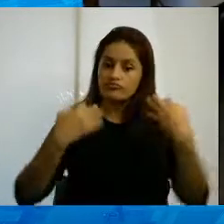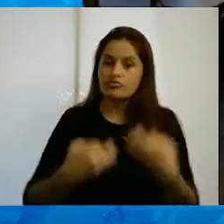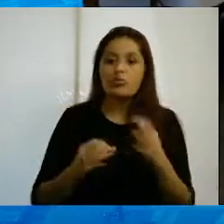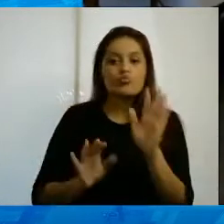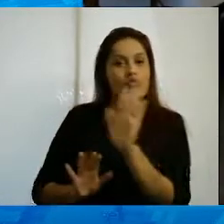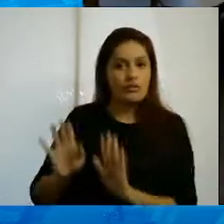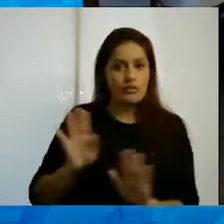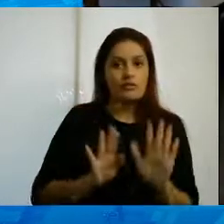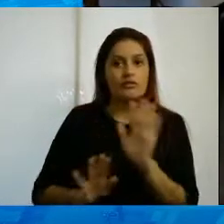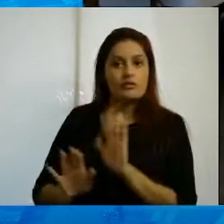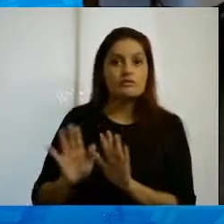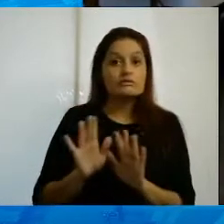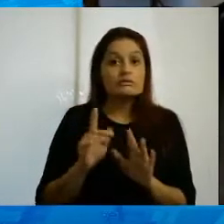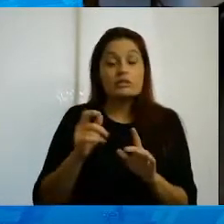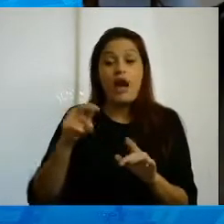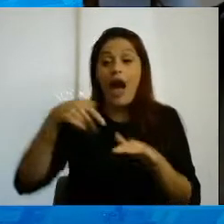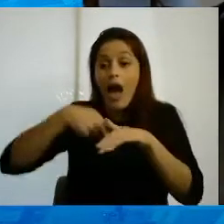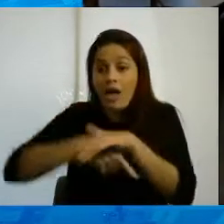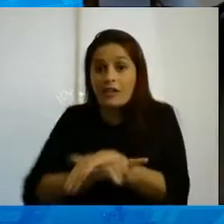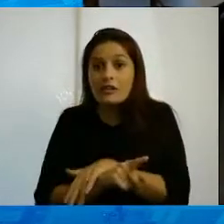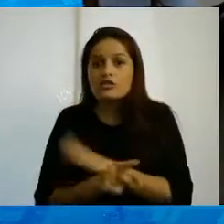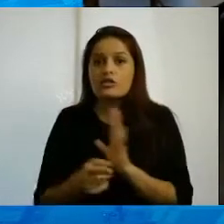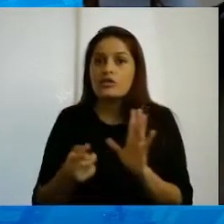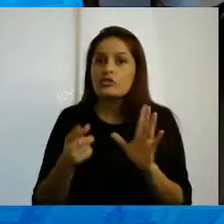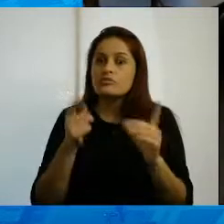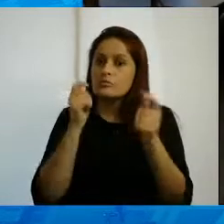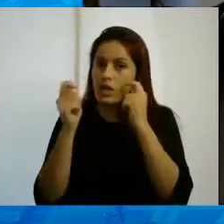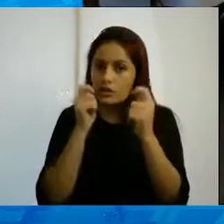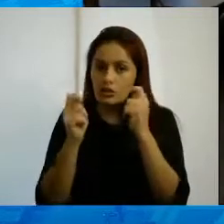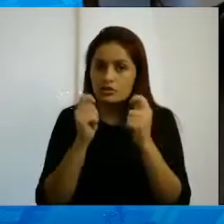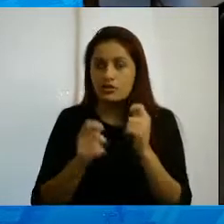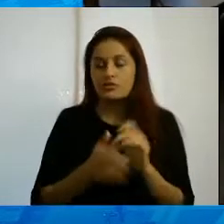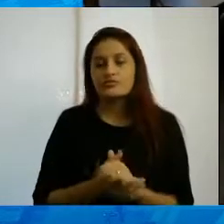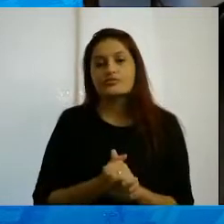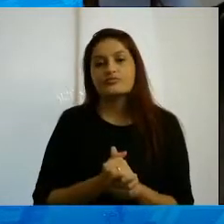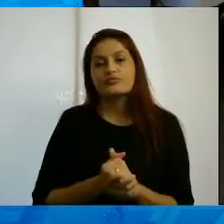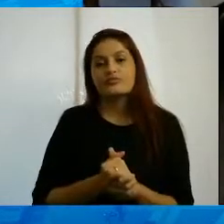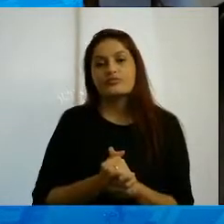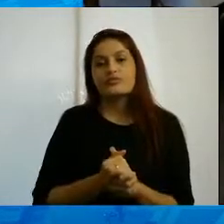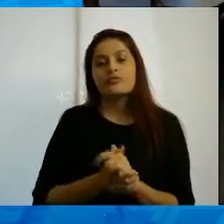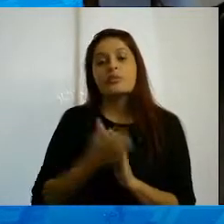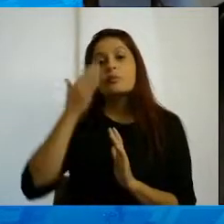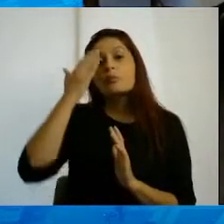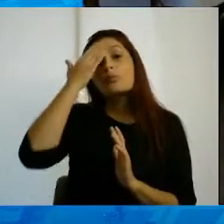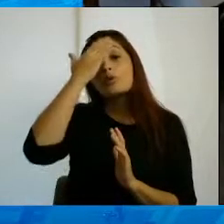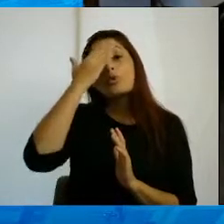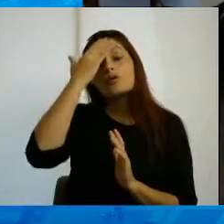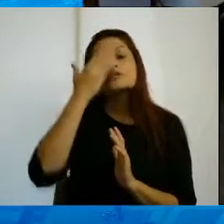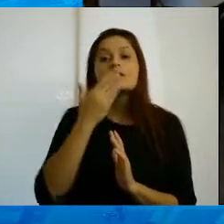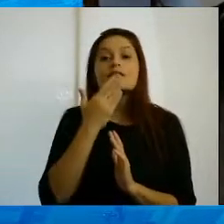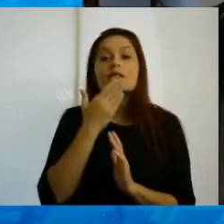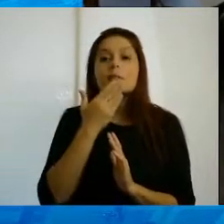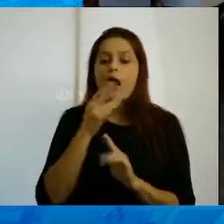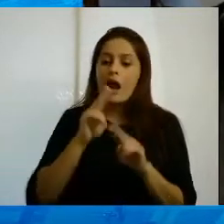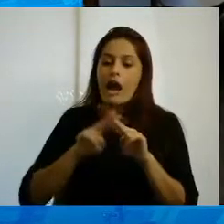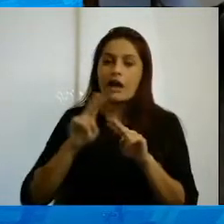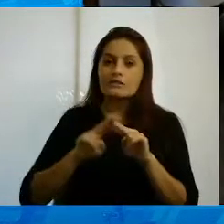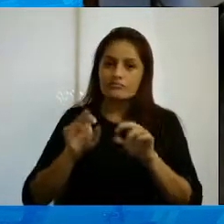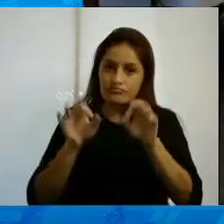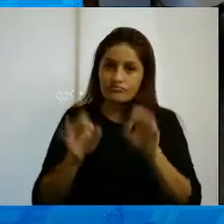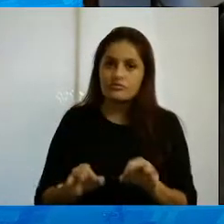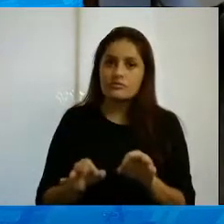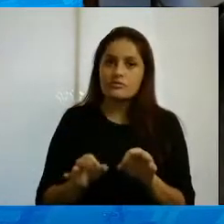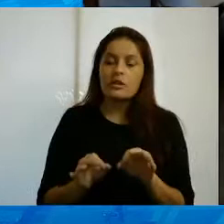actos de delincuencia, derechamente. La preocupación se tiene que convertir también en acciones concretas. Y lo que